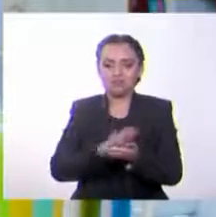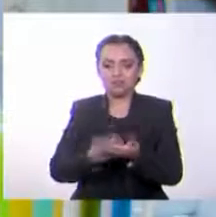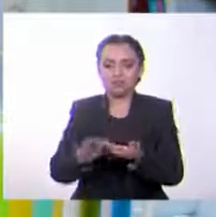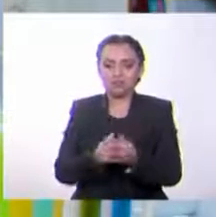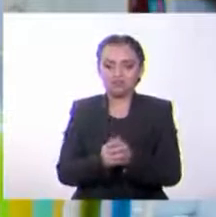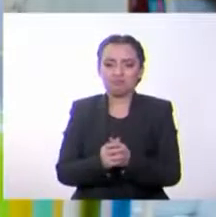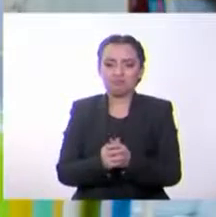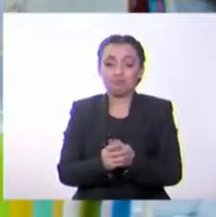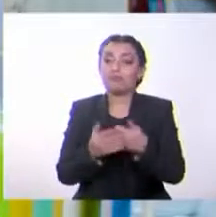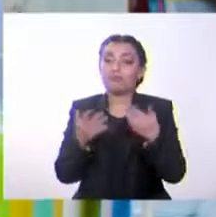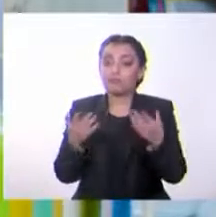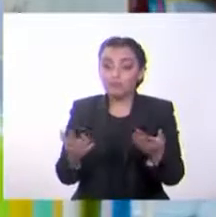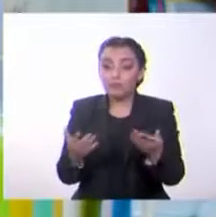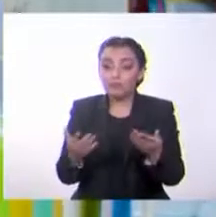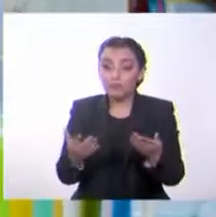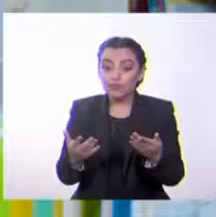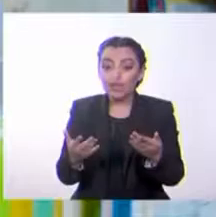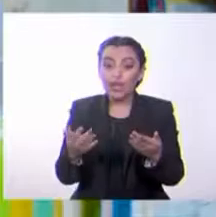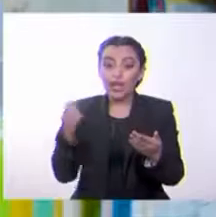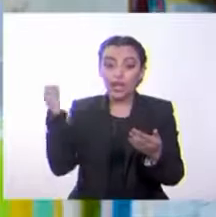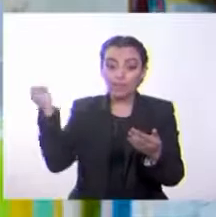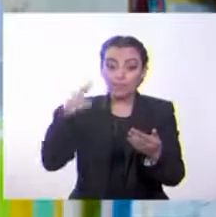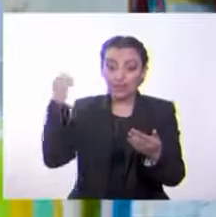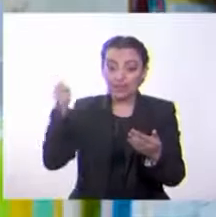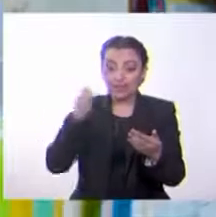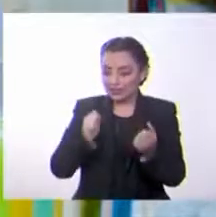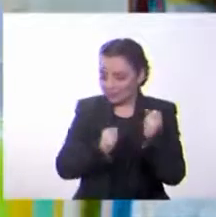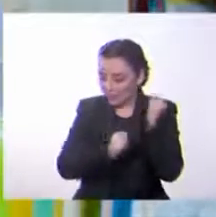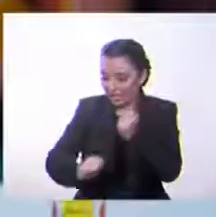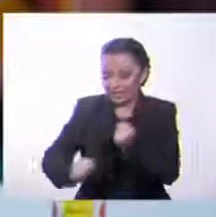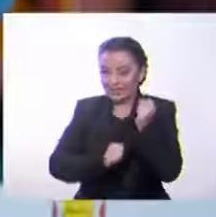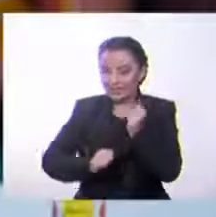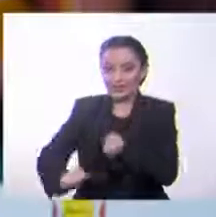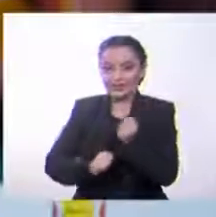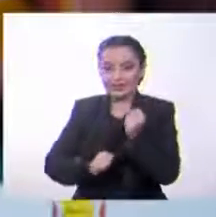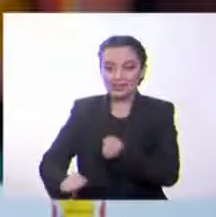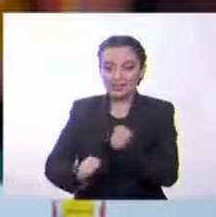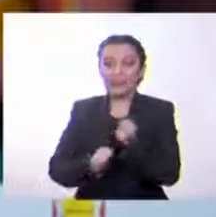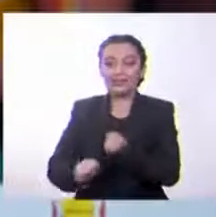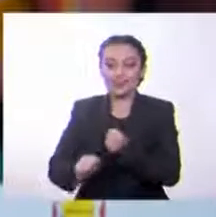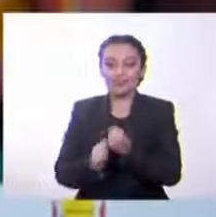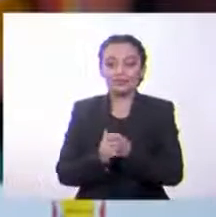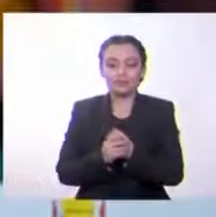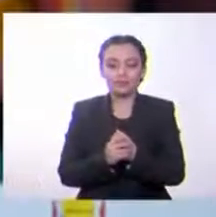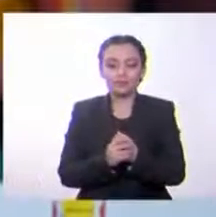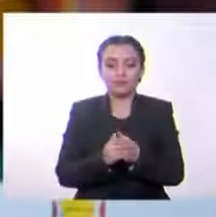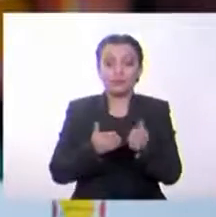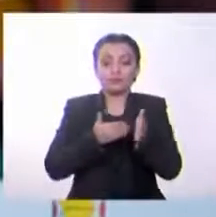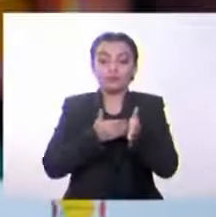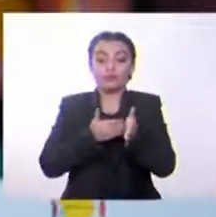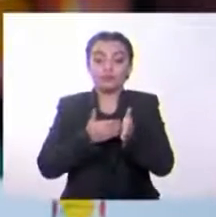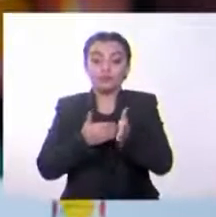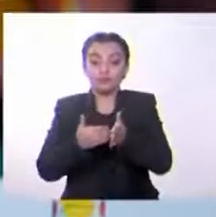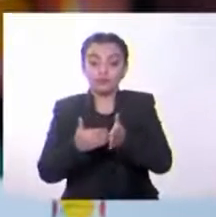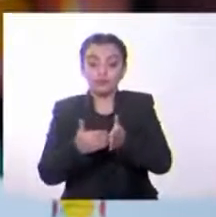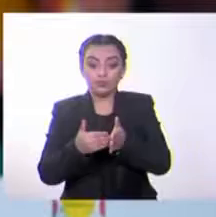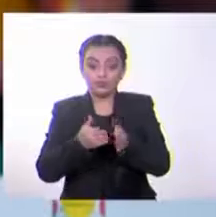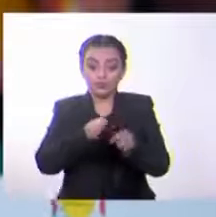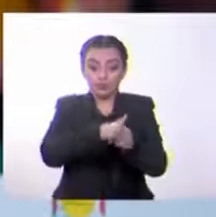cualquier cosa, por cualquier emergencia, ten el trapeador cerca. Muy bien, comencemos. Voy a trasladar la